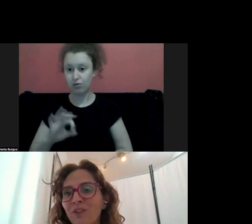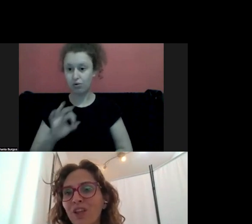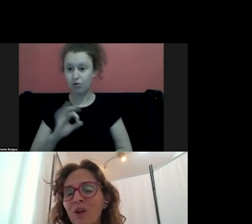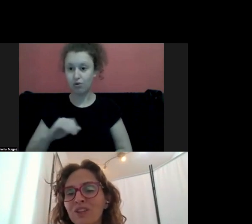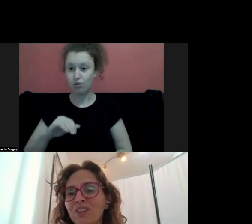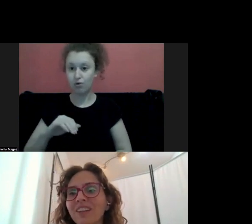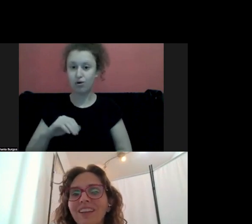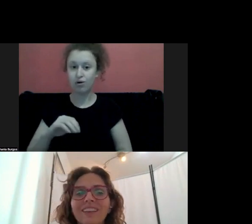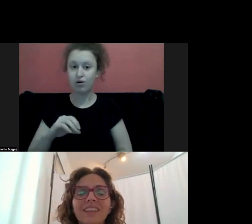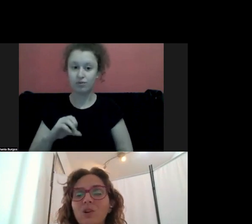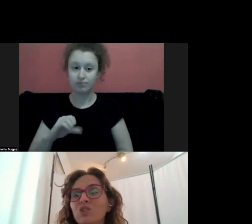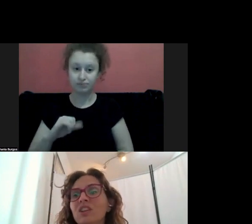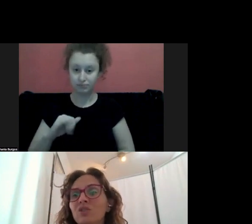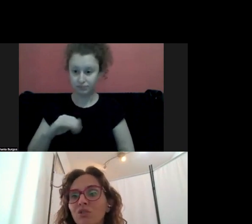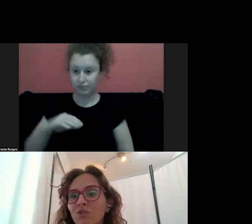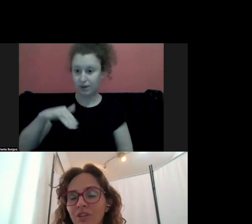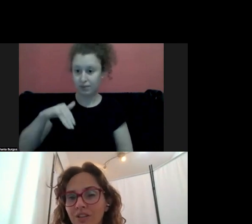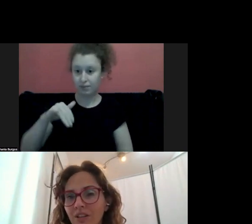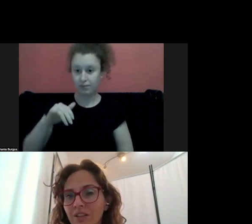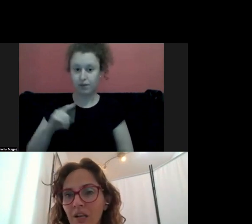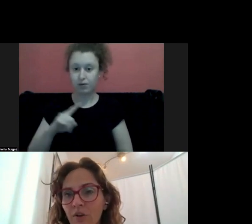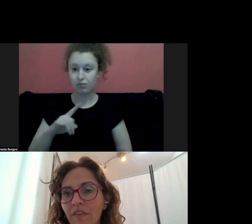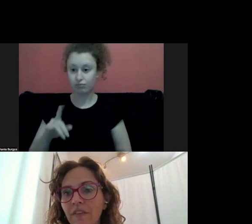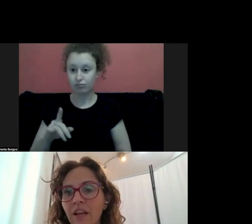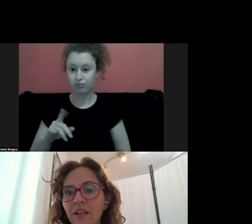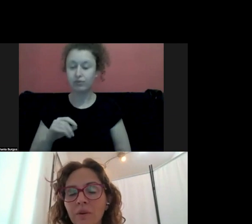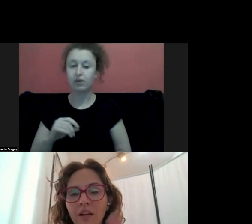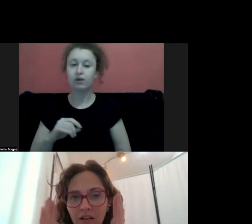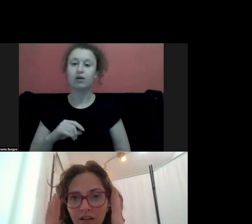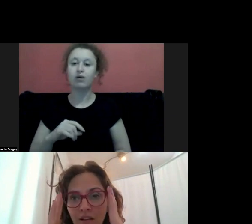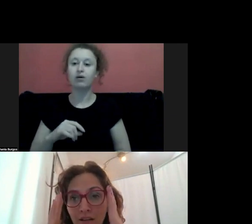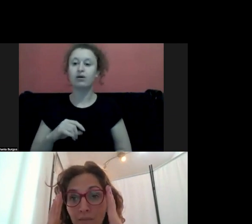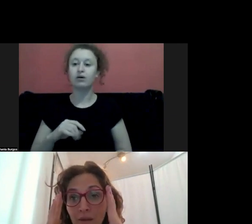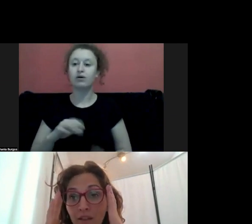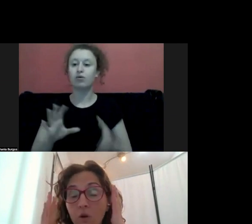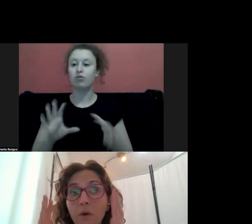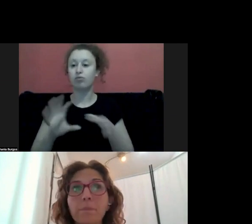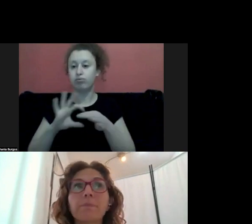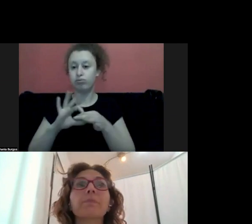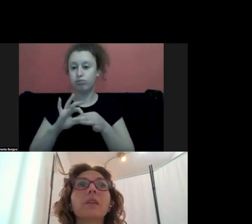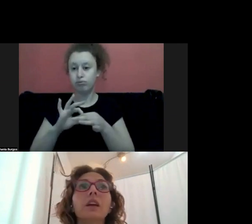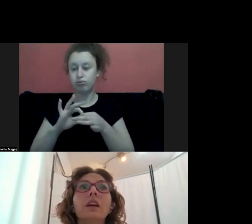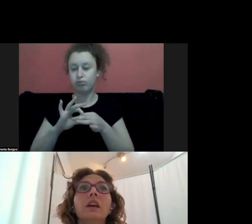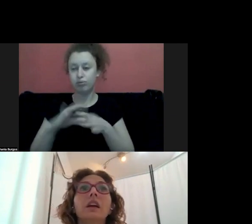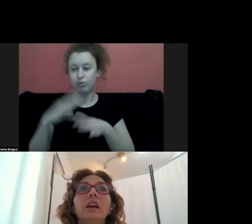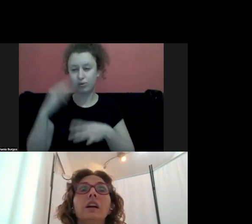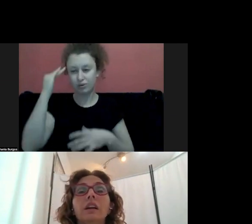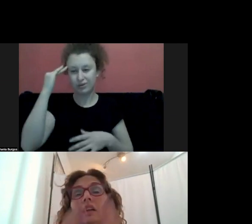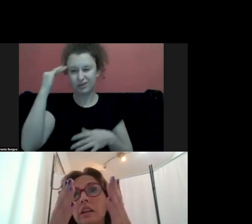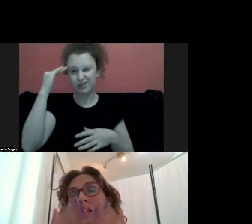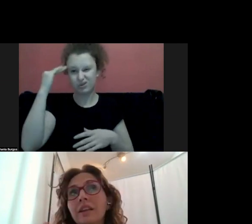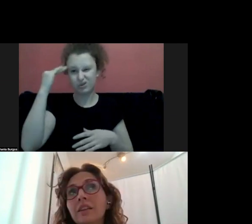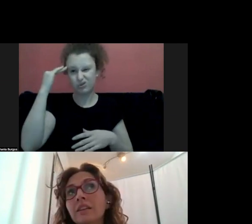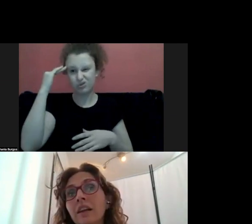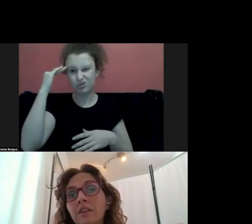recopilaciones, por decirlo así, de los trastornos que existen hoy en día a nivel médico. Y esta que